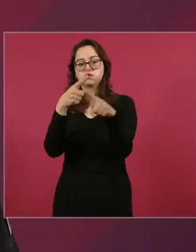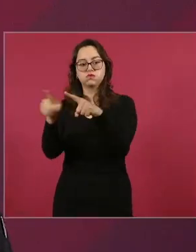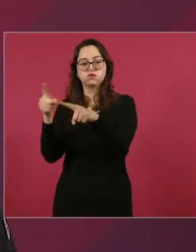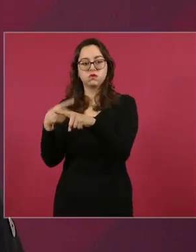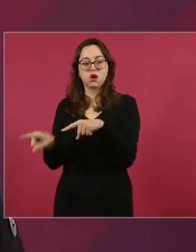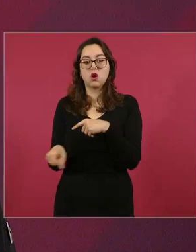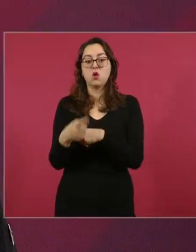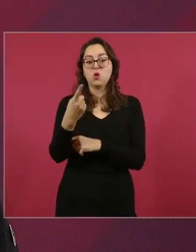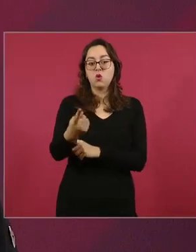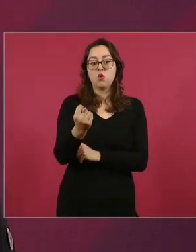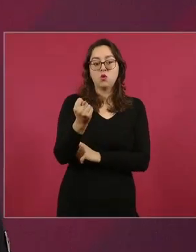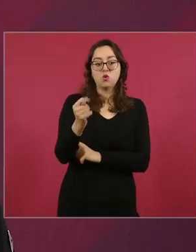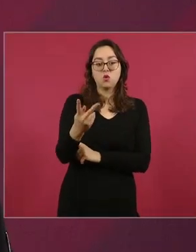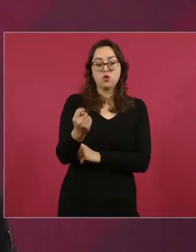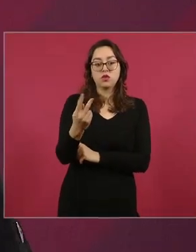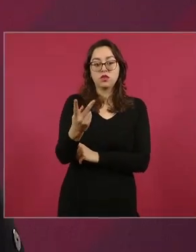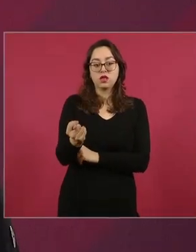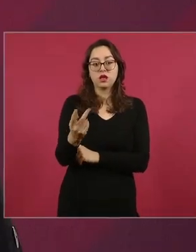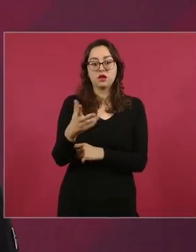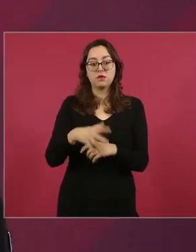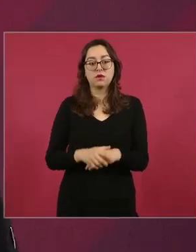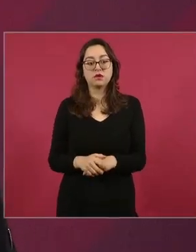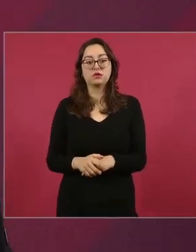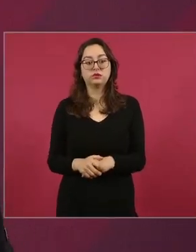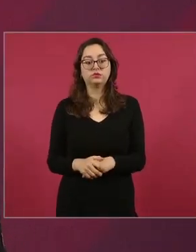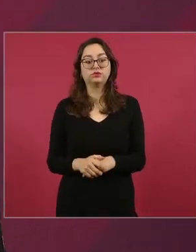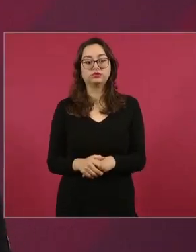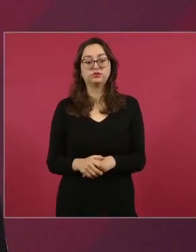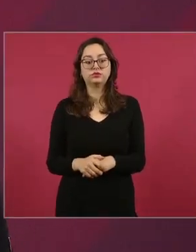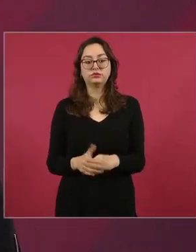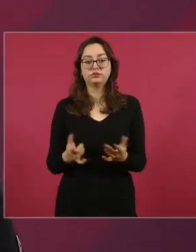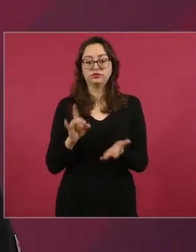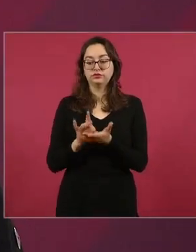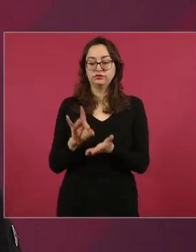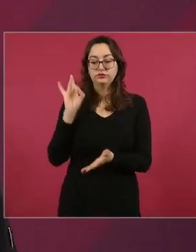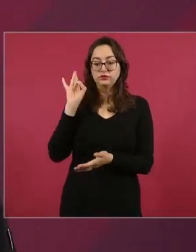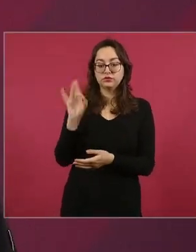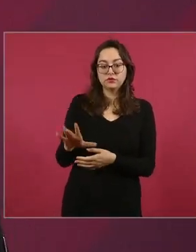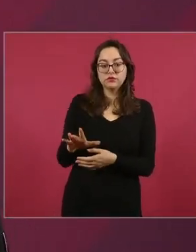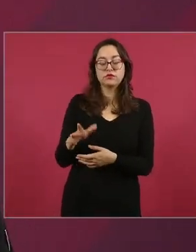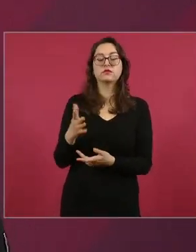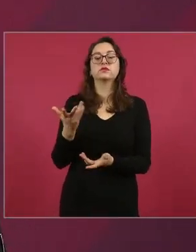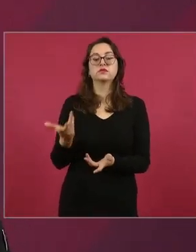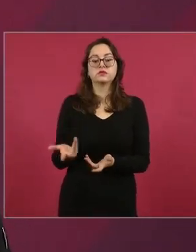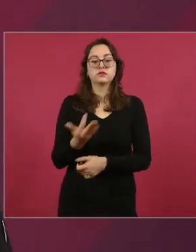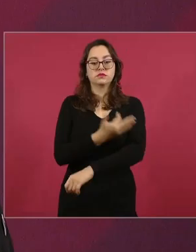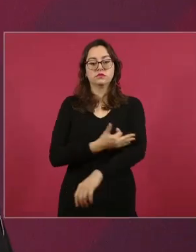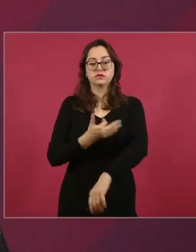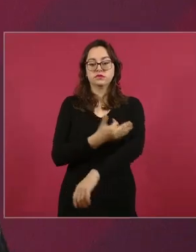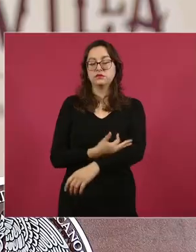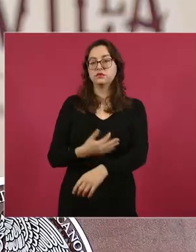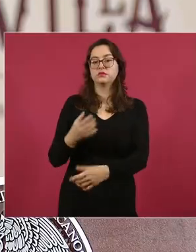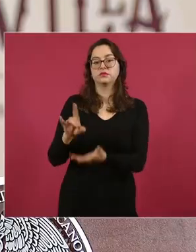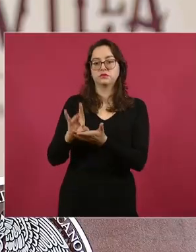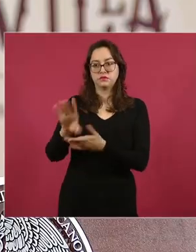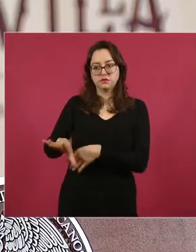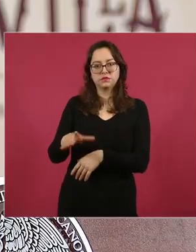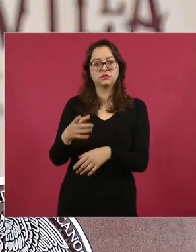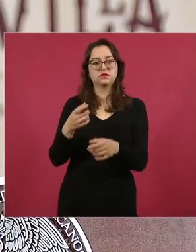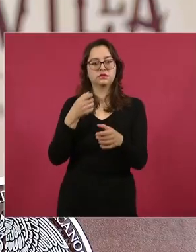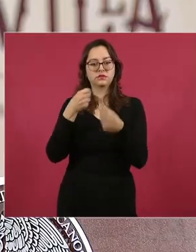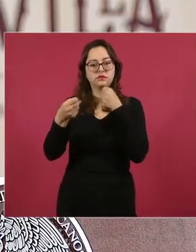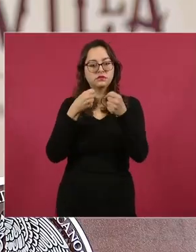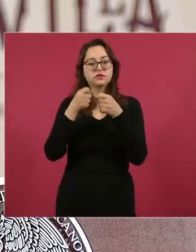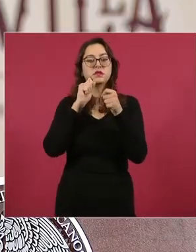tienen esa marca de telefonías, pues es el mensaje que les llega cada tarde. Así como la